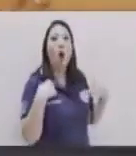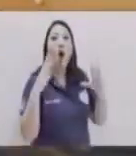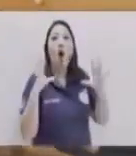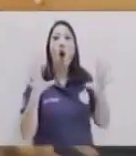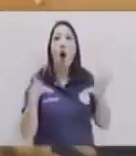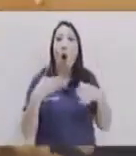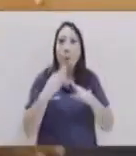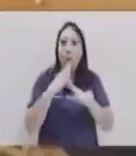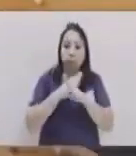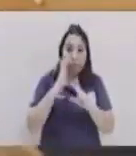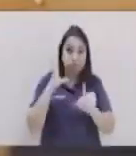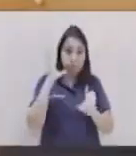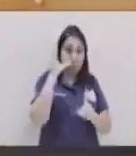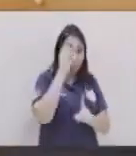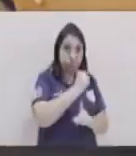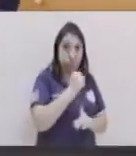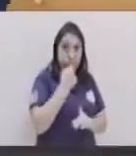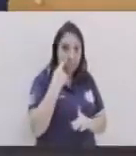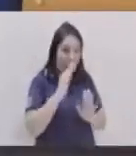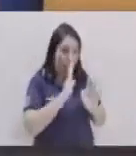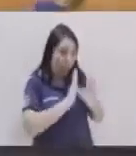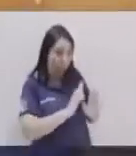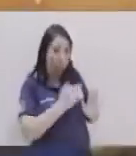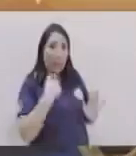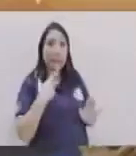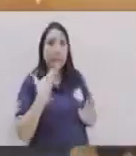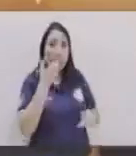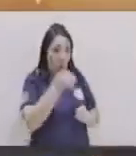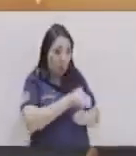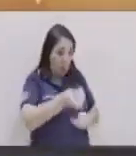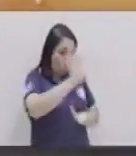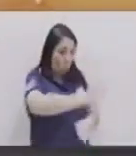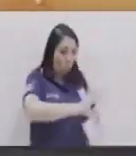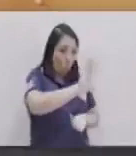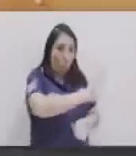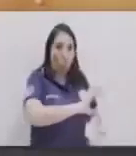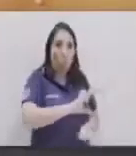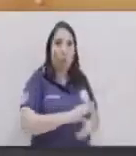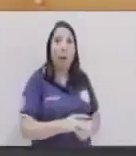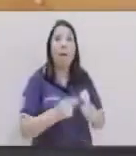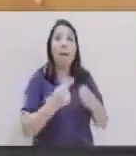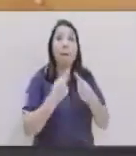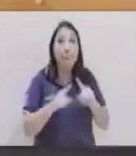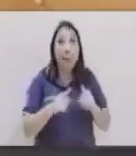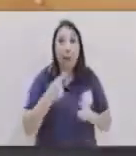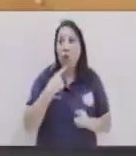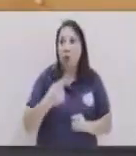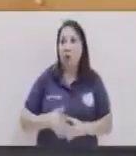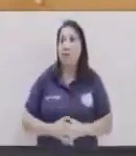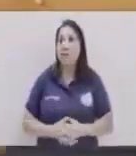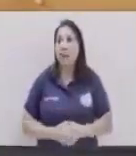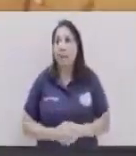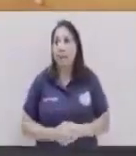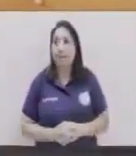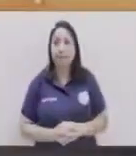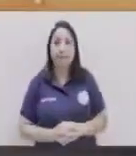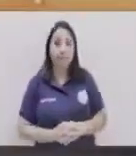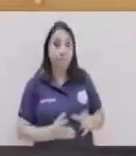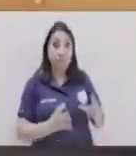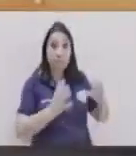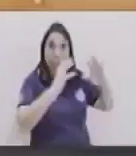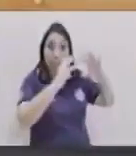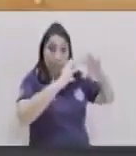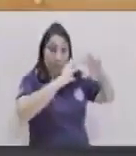prevenir si alguien se da cuenta a tiempo que ese fuego se propague. Sí. Mientras que si estamos